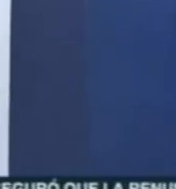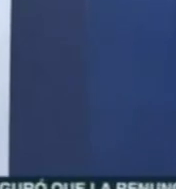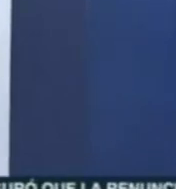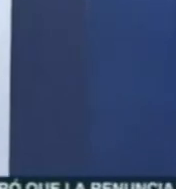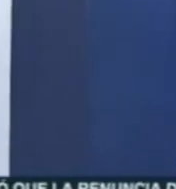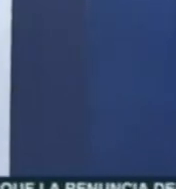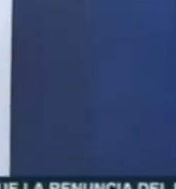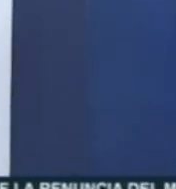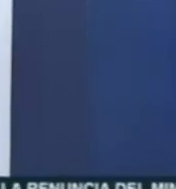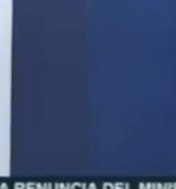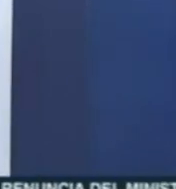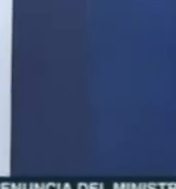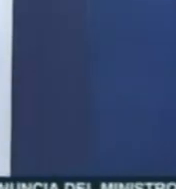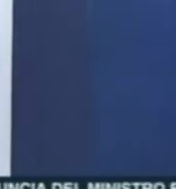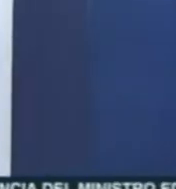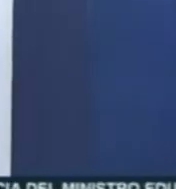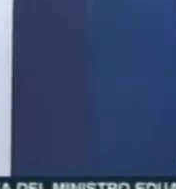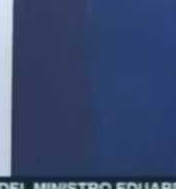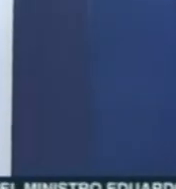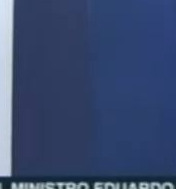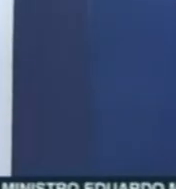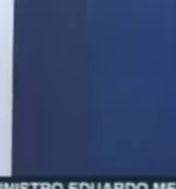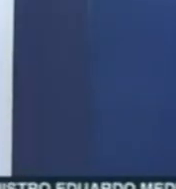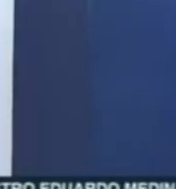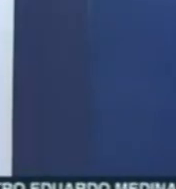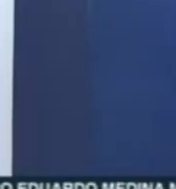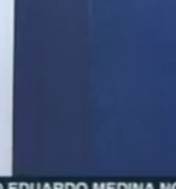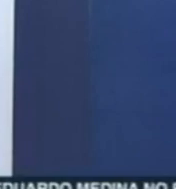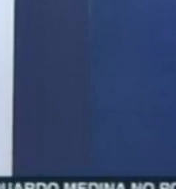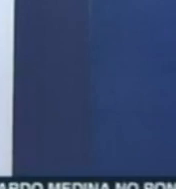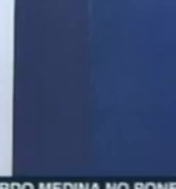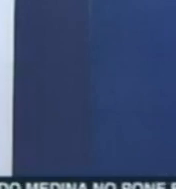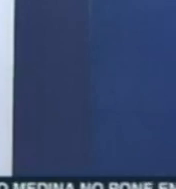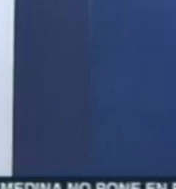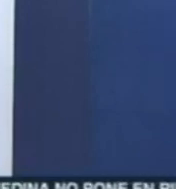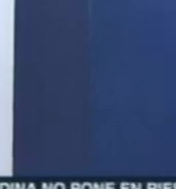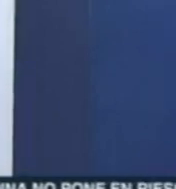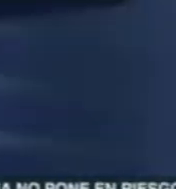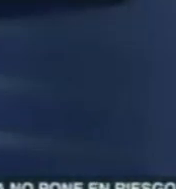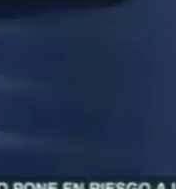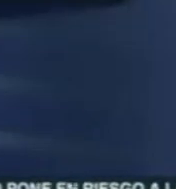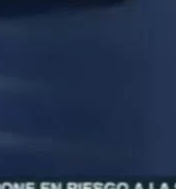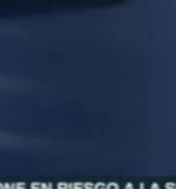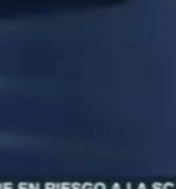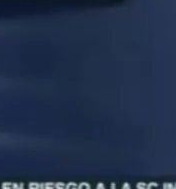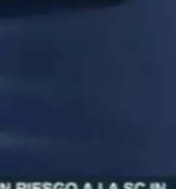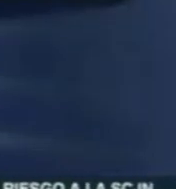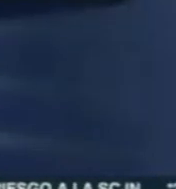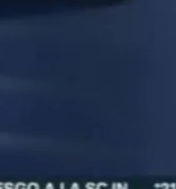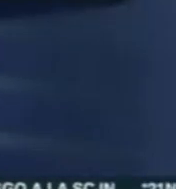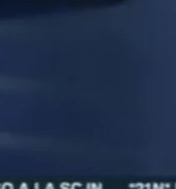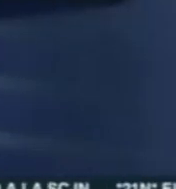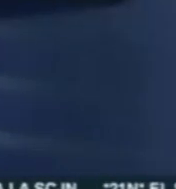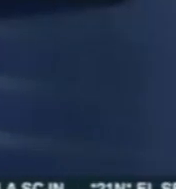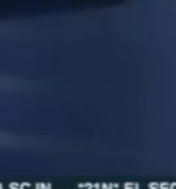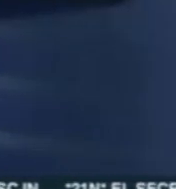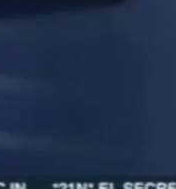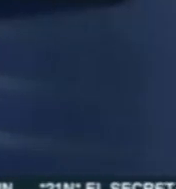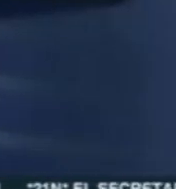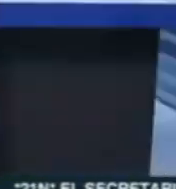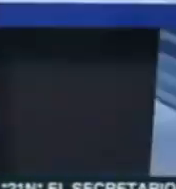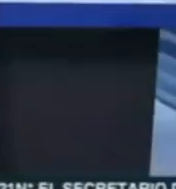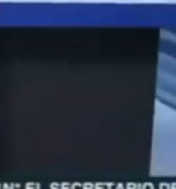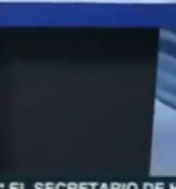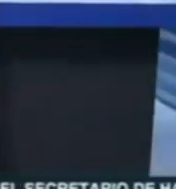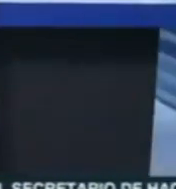y del director de esta puesta en escena, Juan Velasco de Ávila Mendoza. Muy buenas noches, Juan. Buenas ¿Cómo noches. están? Bien, gracias por la invitación. Pues